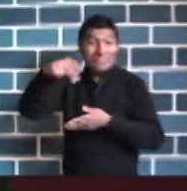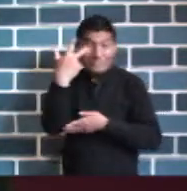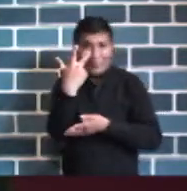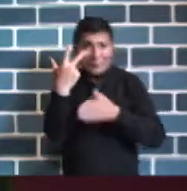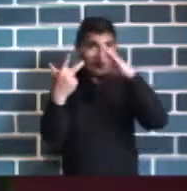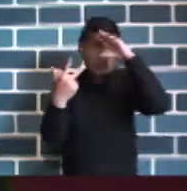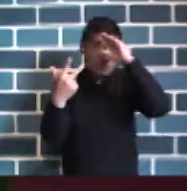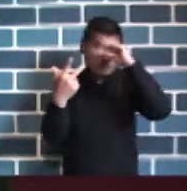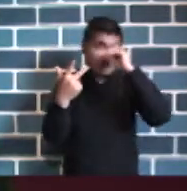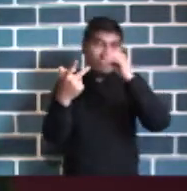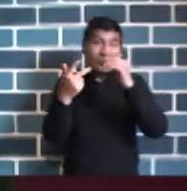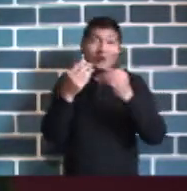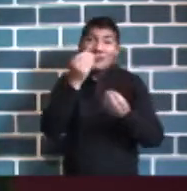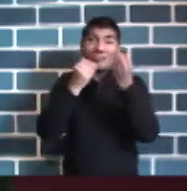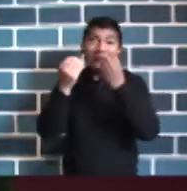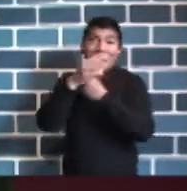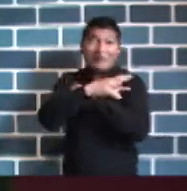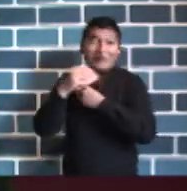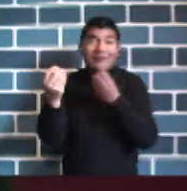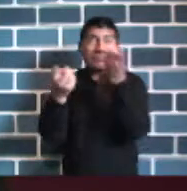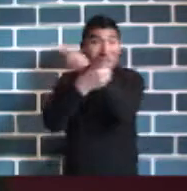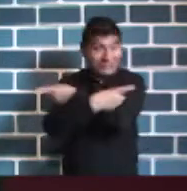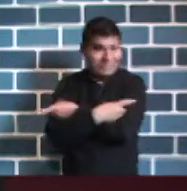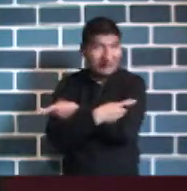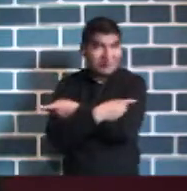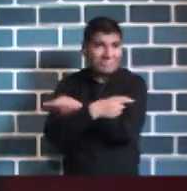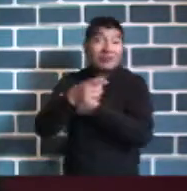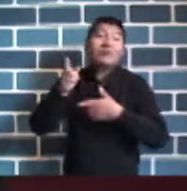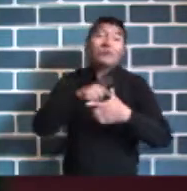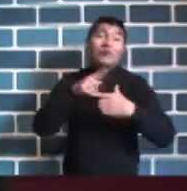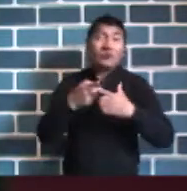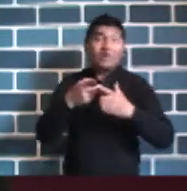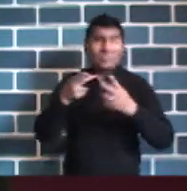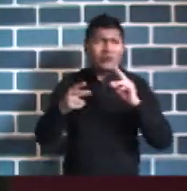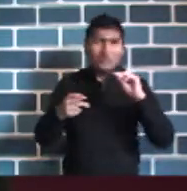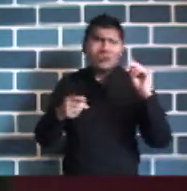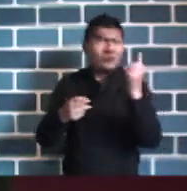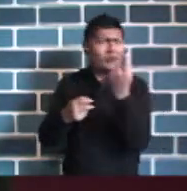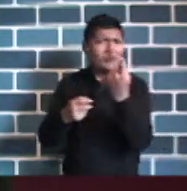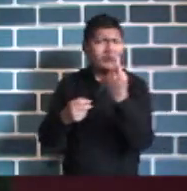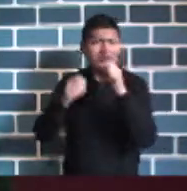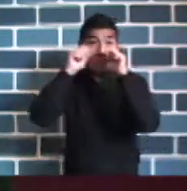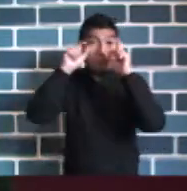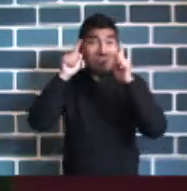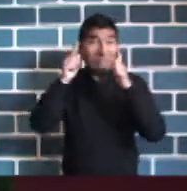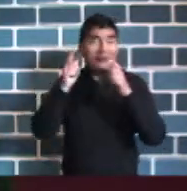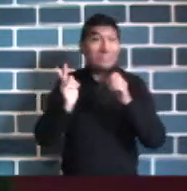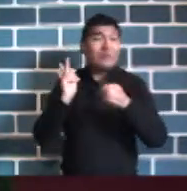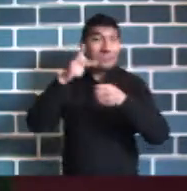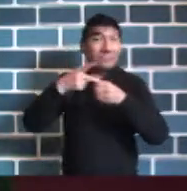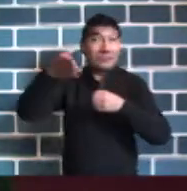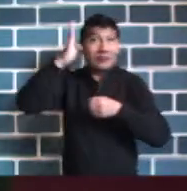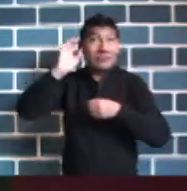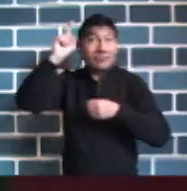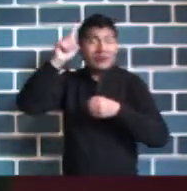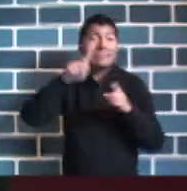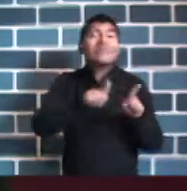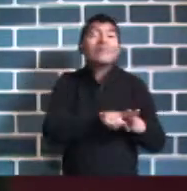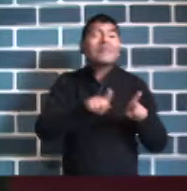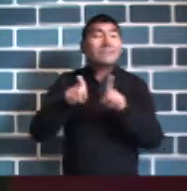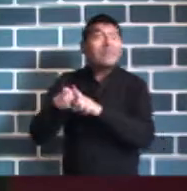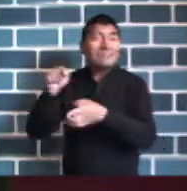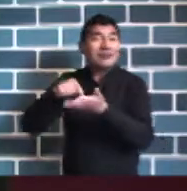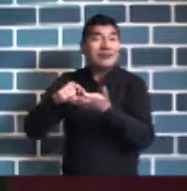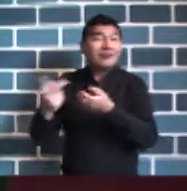comida y descanso entonces no sólo se trata de descubrir la presencia de dios sino que